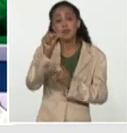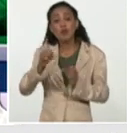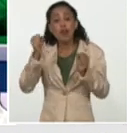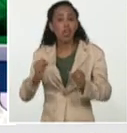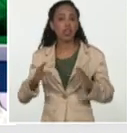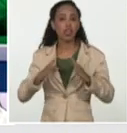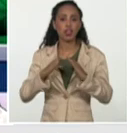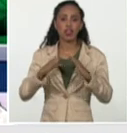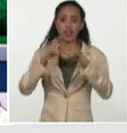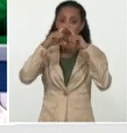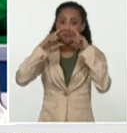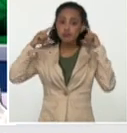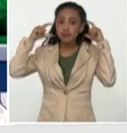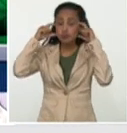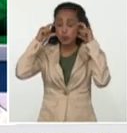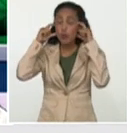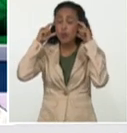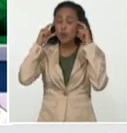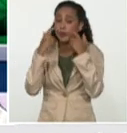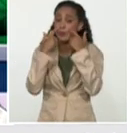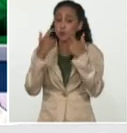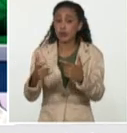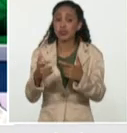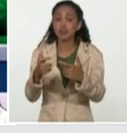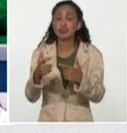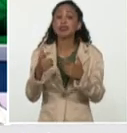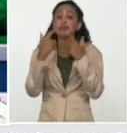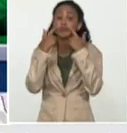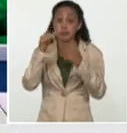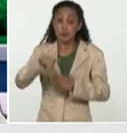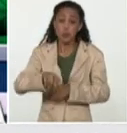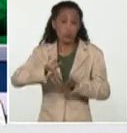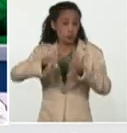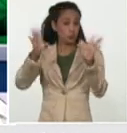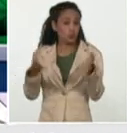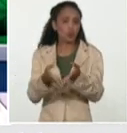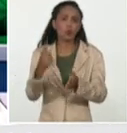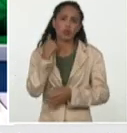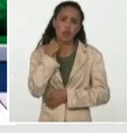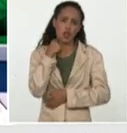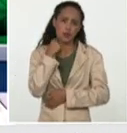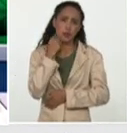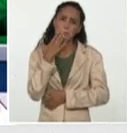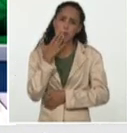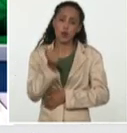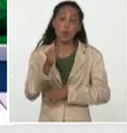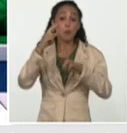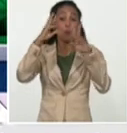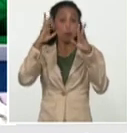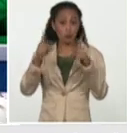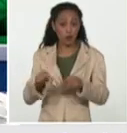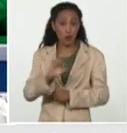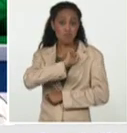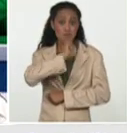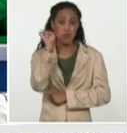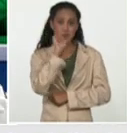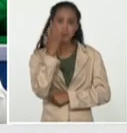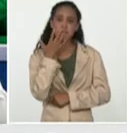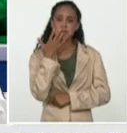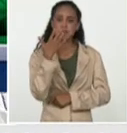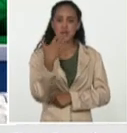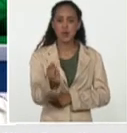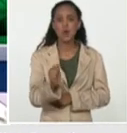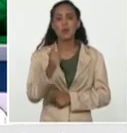incluso yo creo que durante todo este año, para que realmente los resultados que se tengan de reducción de la incidencia,